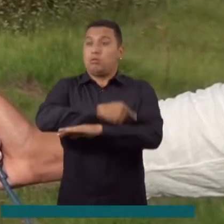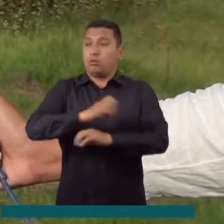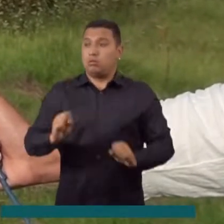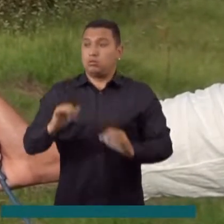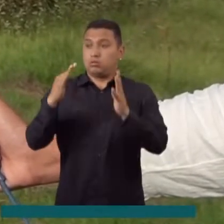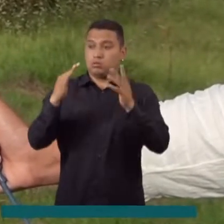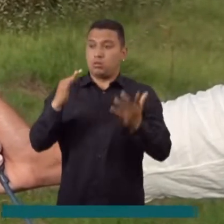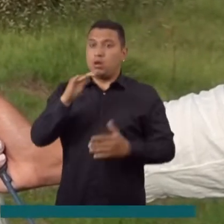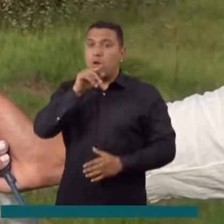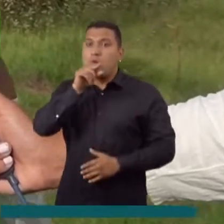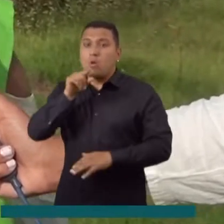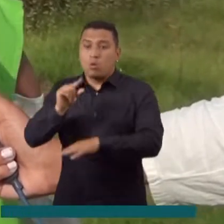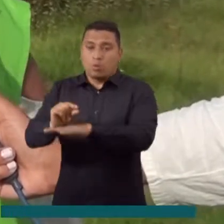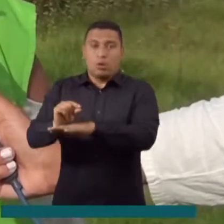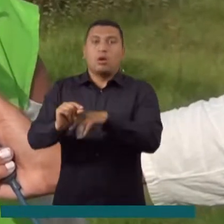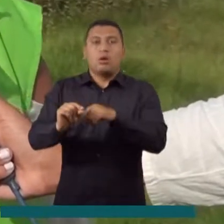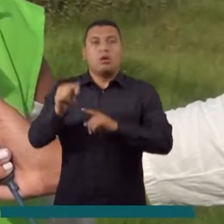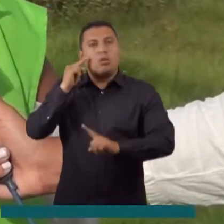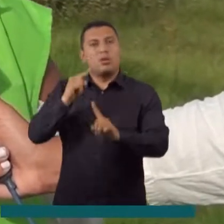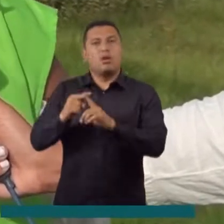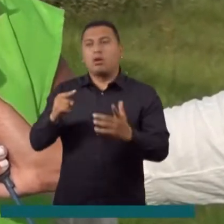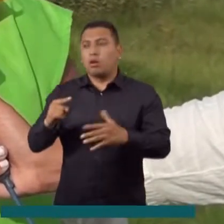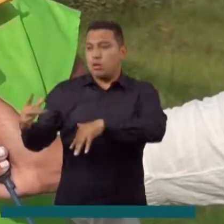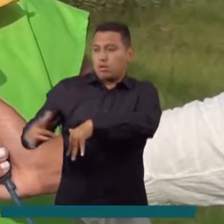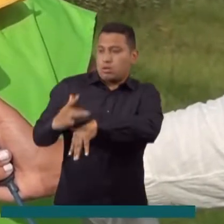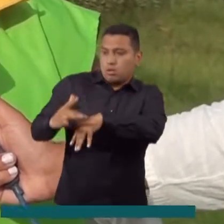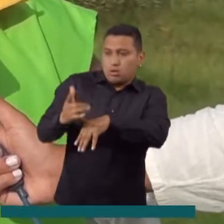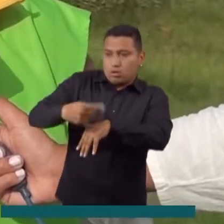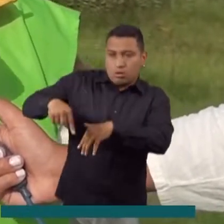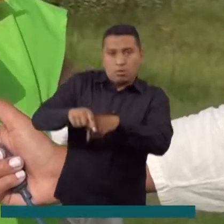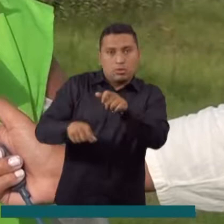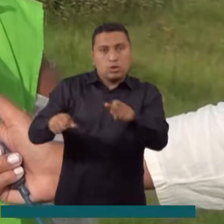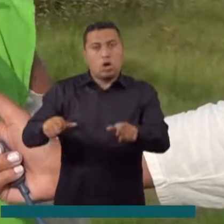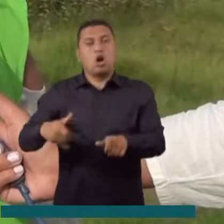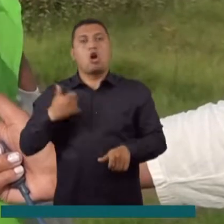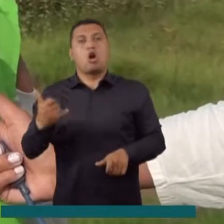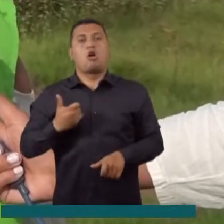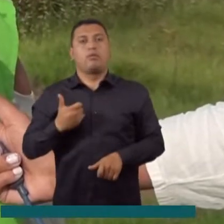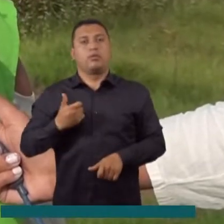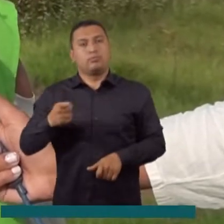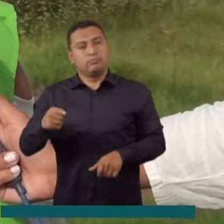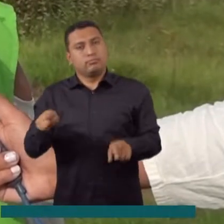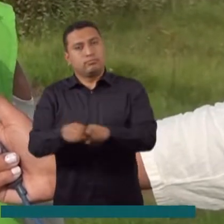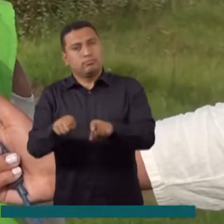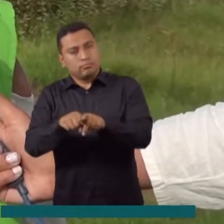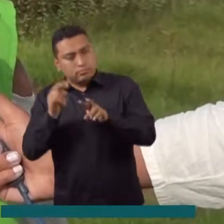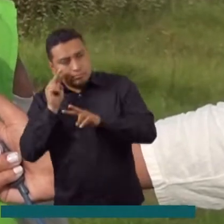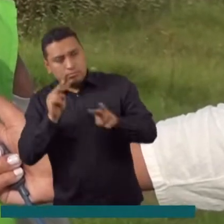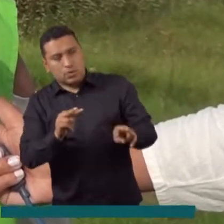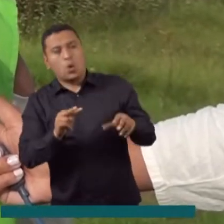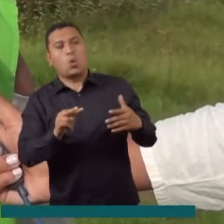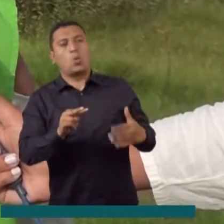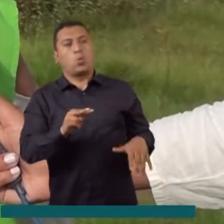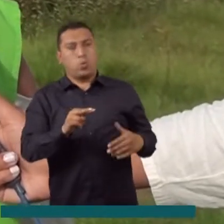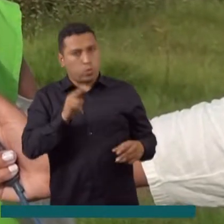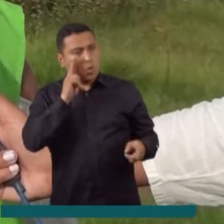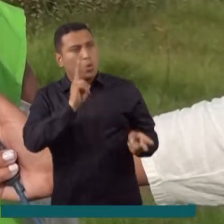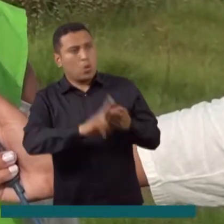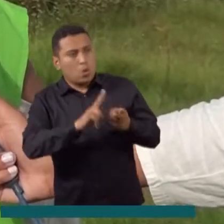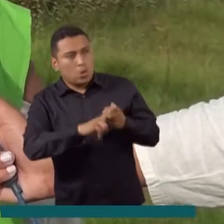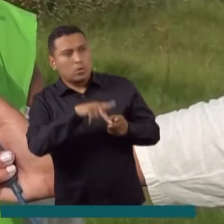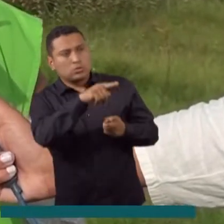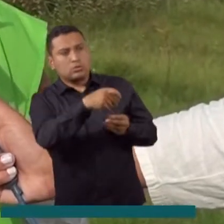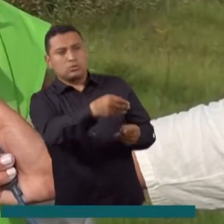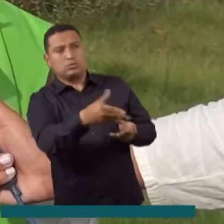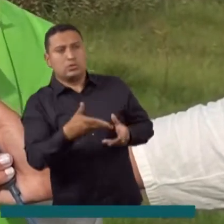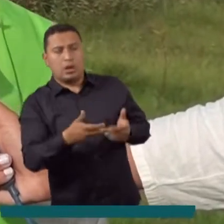de incentivar a nuestros jóvenes de la región a que conozcan un poco de lo que se puede ofrecer en nuestro